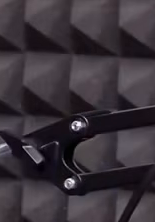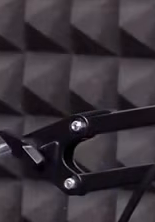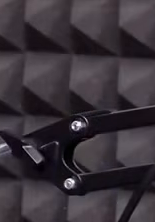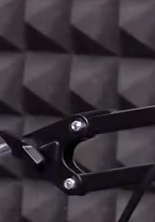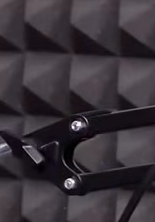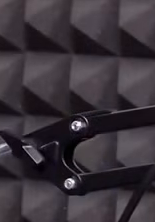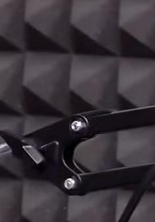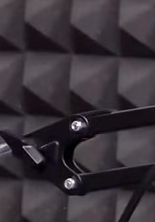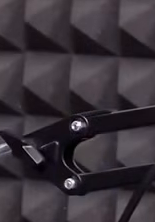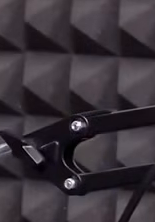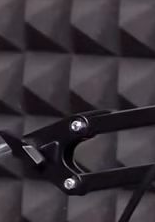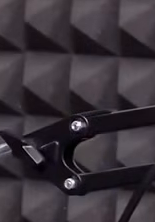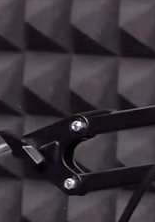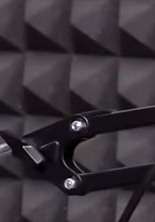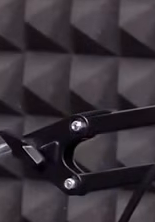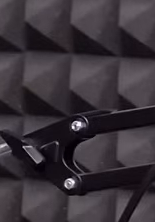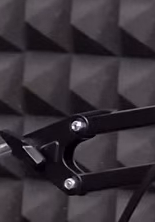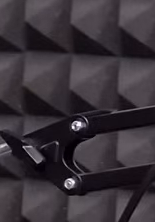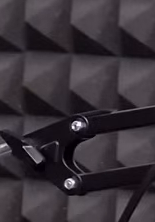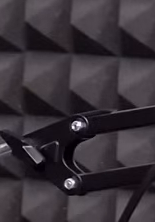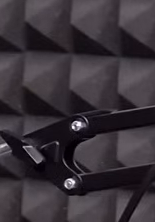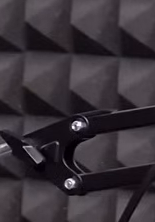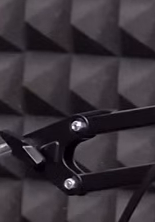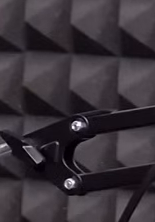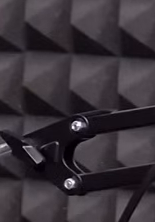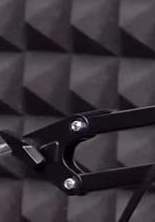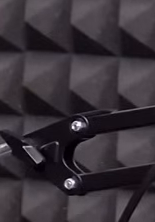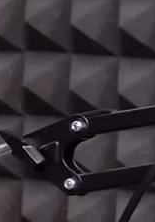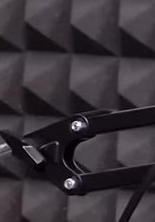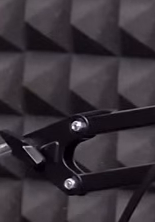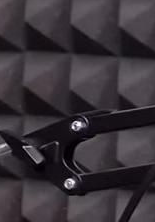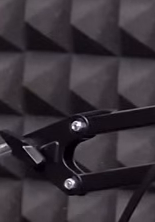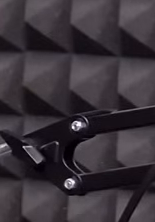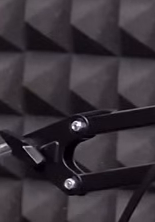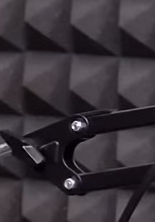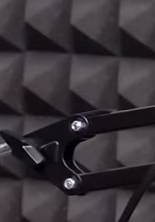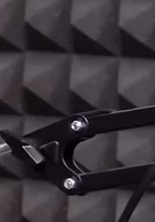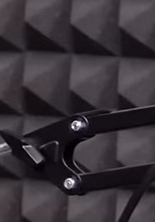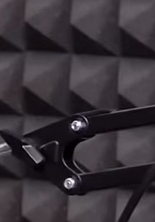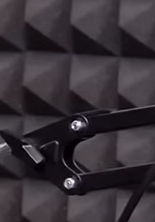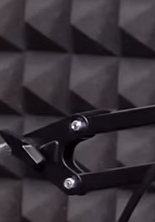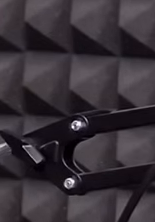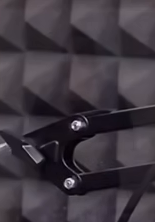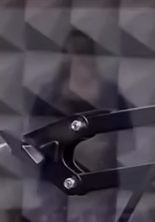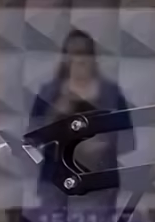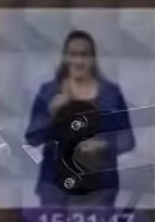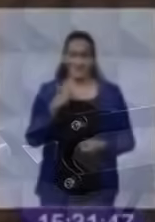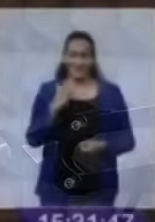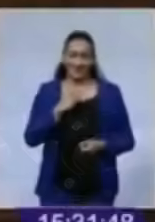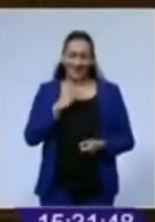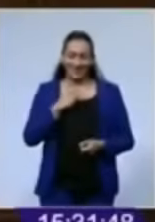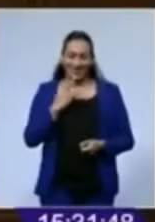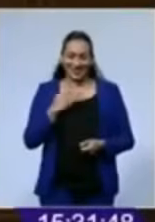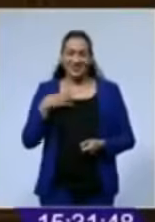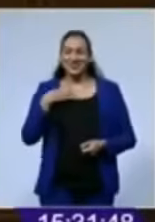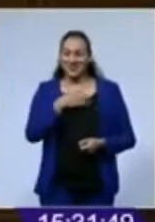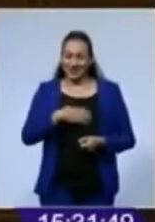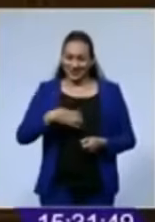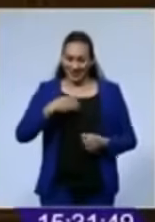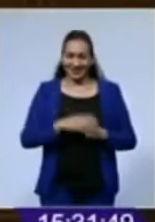gracias y también de despedirlo Entonces vamos a ver su último discurso en esa